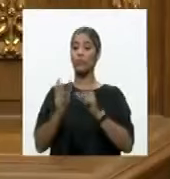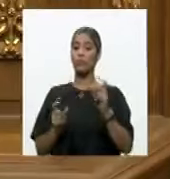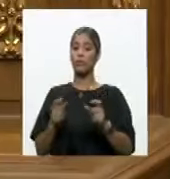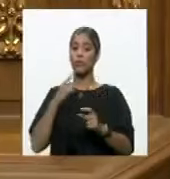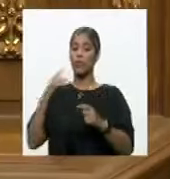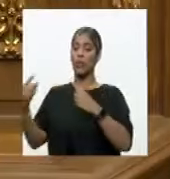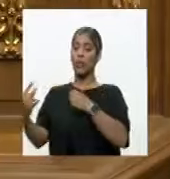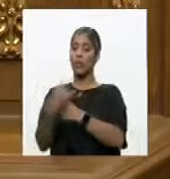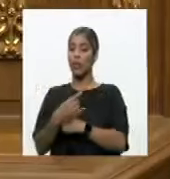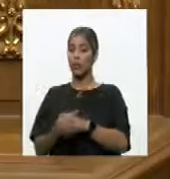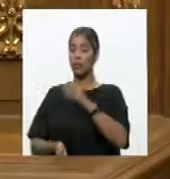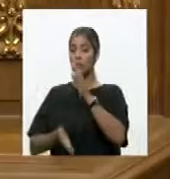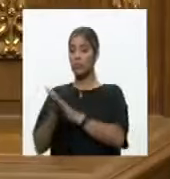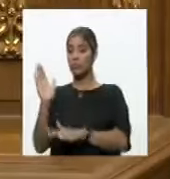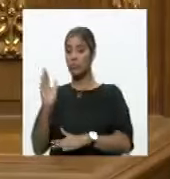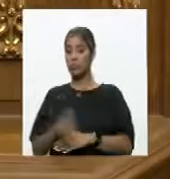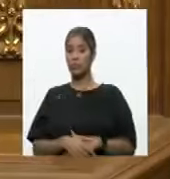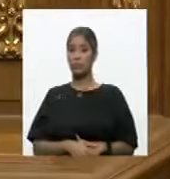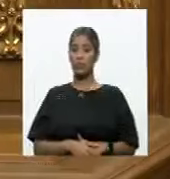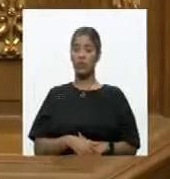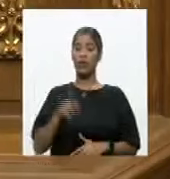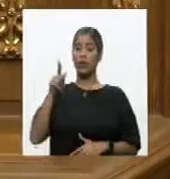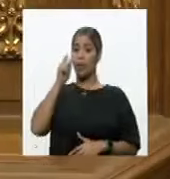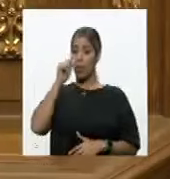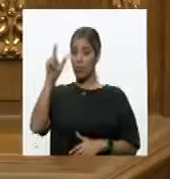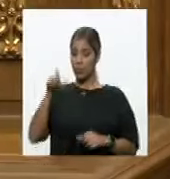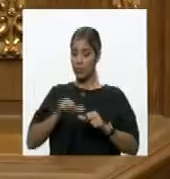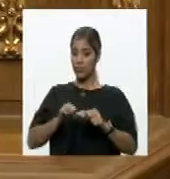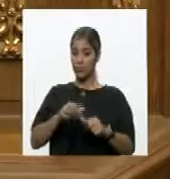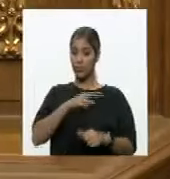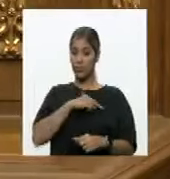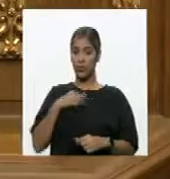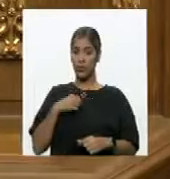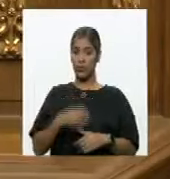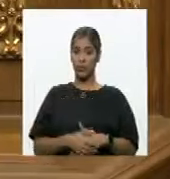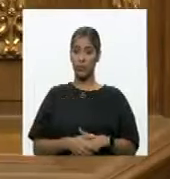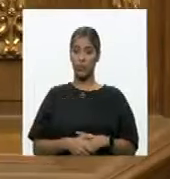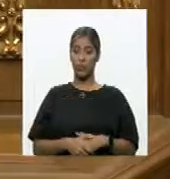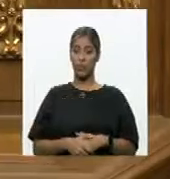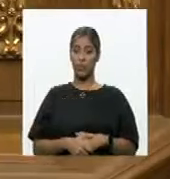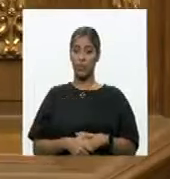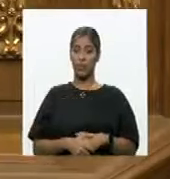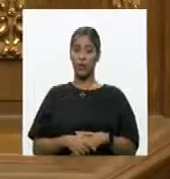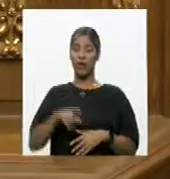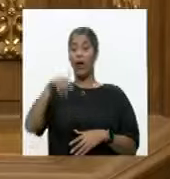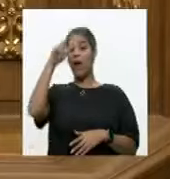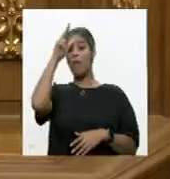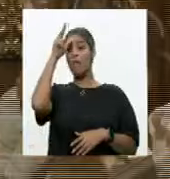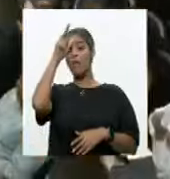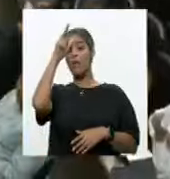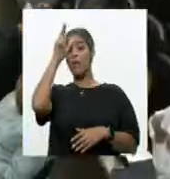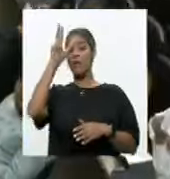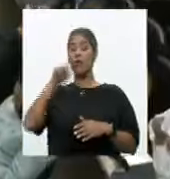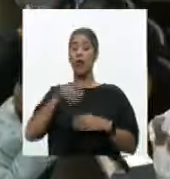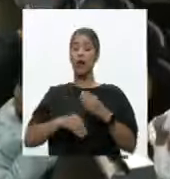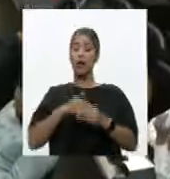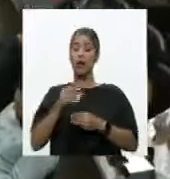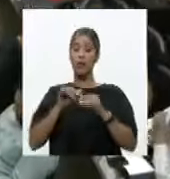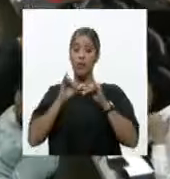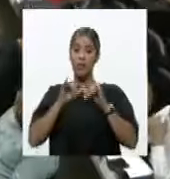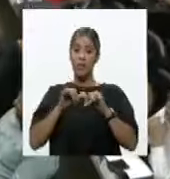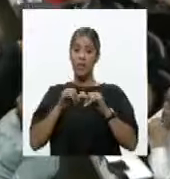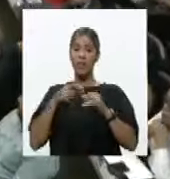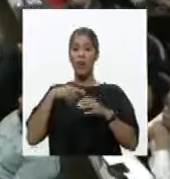nos traicionó, se fue. Hidalgo sigue con nosotros. Desde Churuguar, Estado Falcón, a hacer el